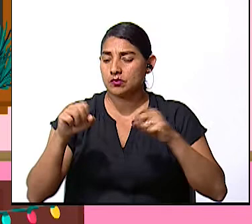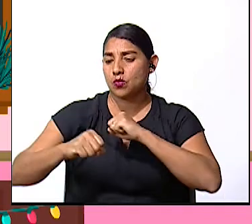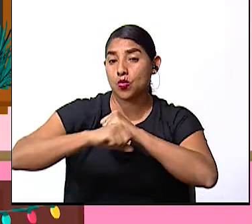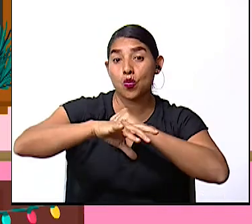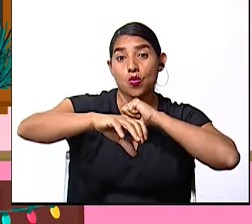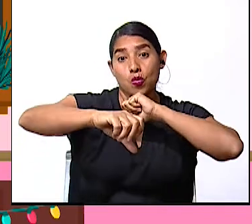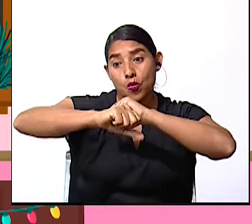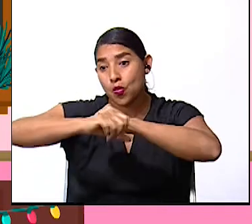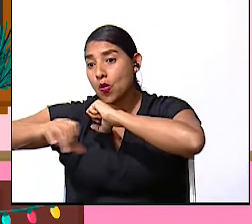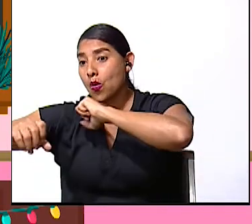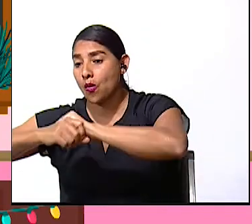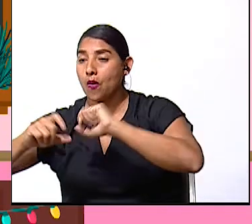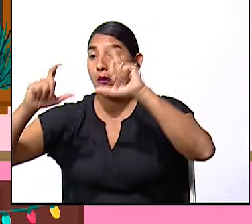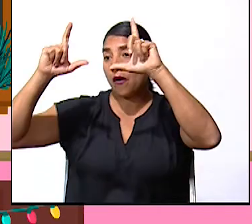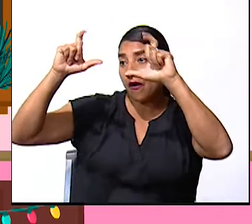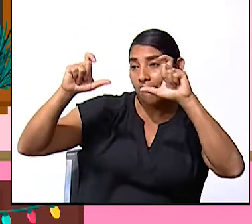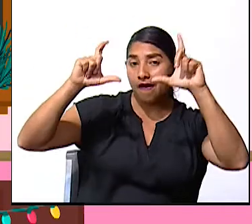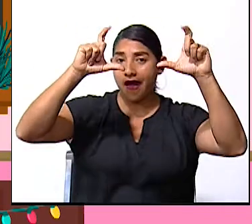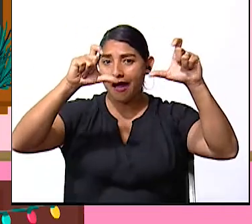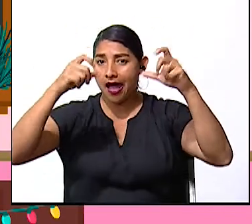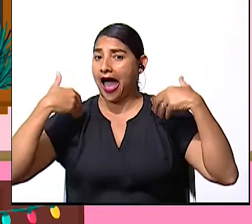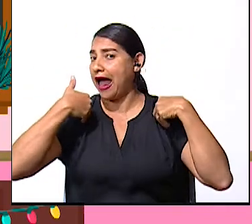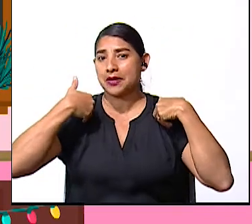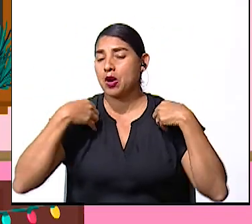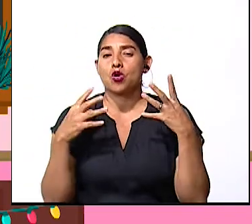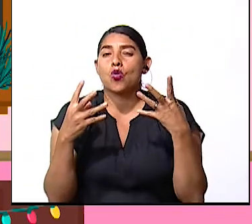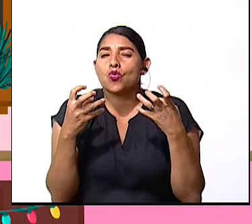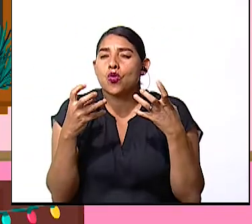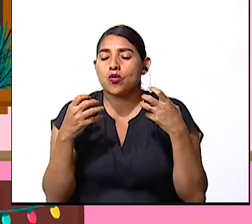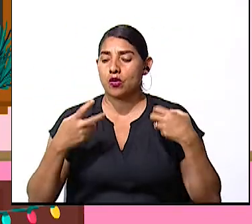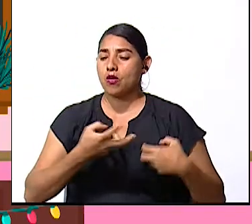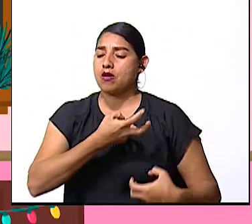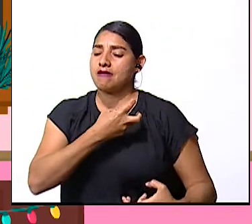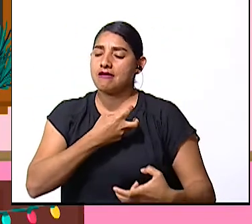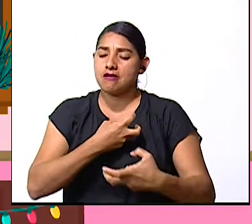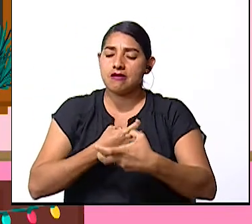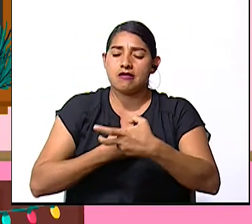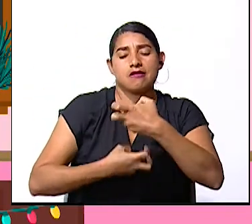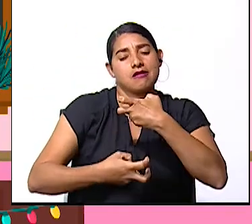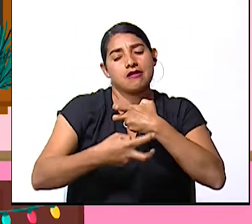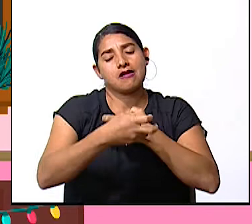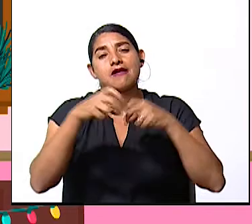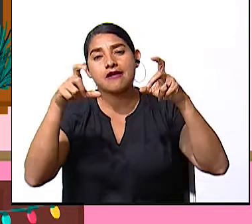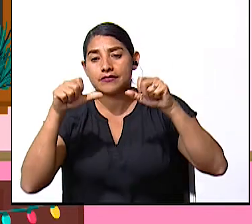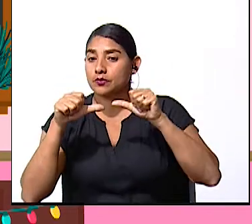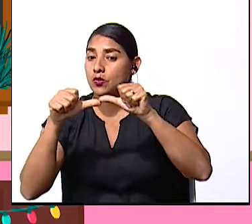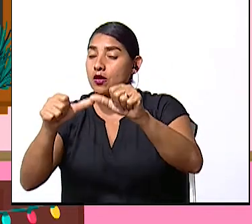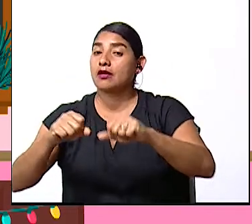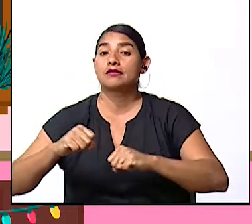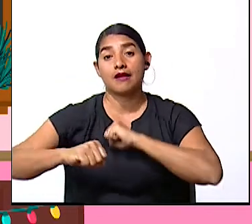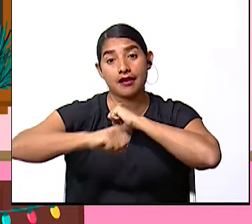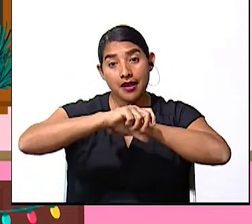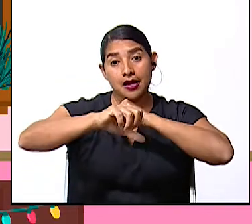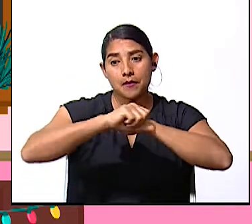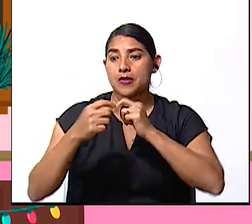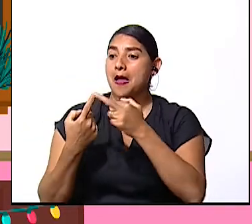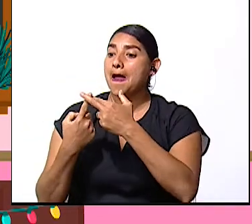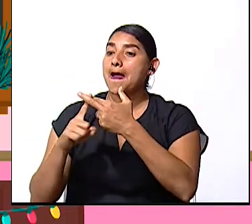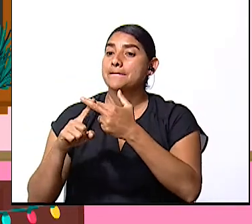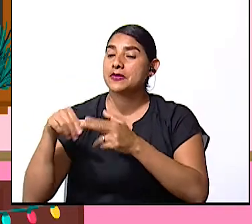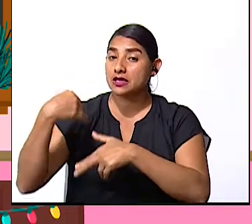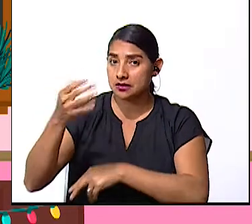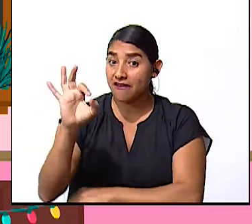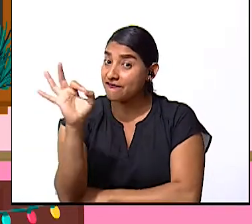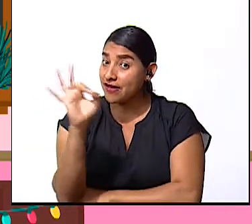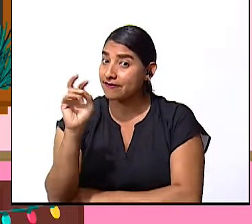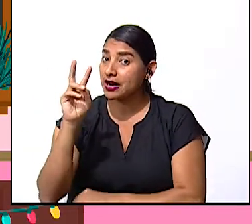que estaban haciendo tomarse selfies mejor con los peluches? ¿Se acuerdan que yo traje el oso perezoso? Bueno, la campaña ahora, la que va bien ahora para